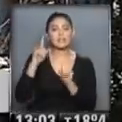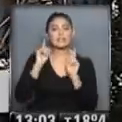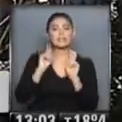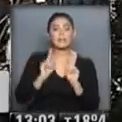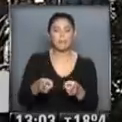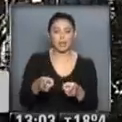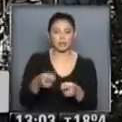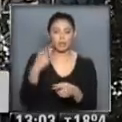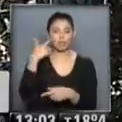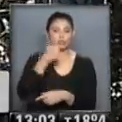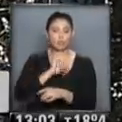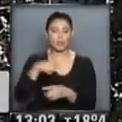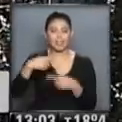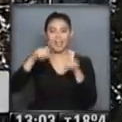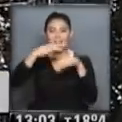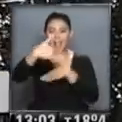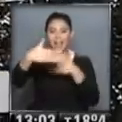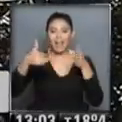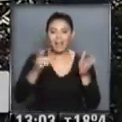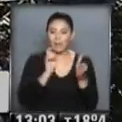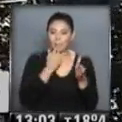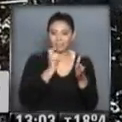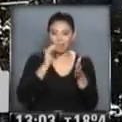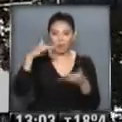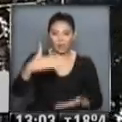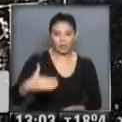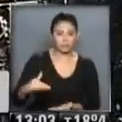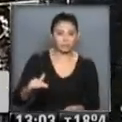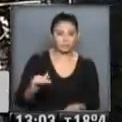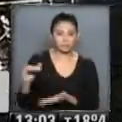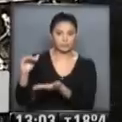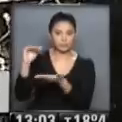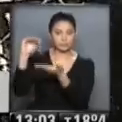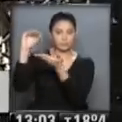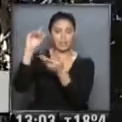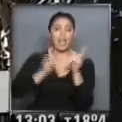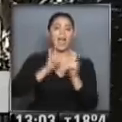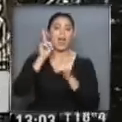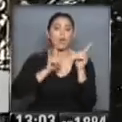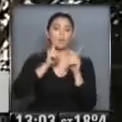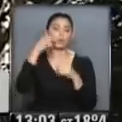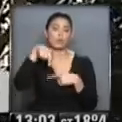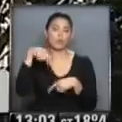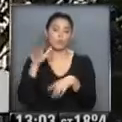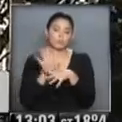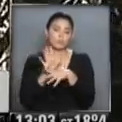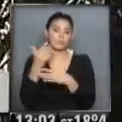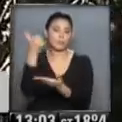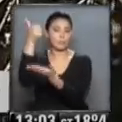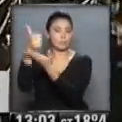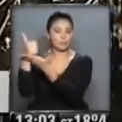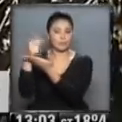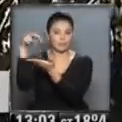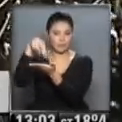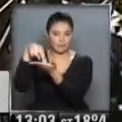que cargarán cajas metálicas y sobre esas cajas estarán presentándose algunos de los artistas que van a participar de esta